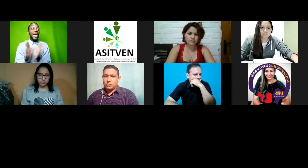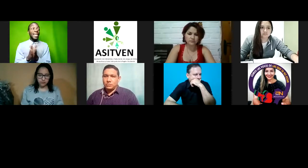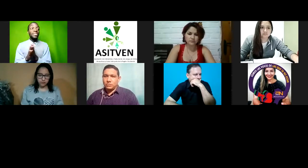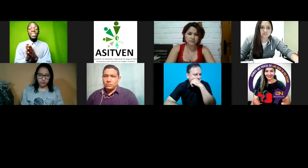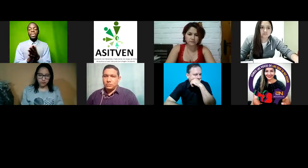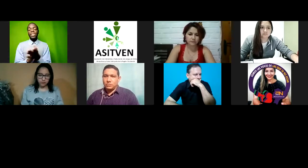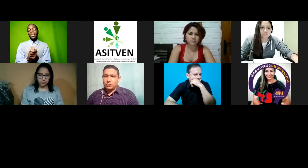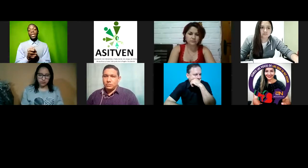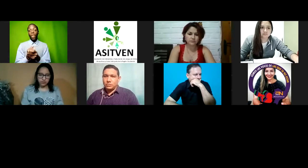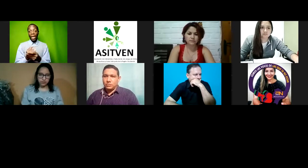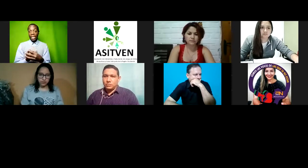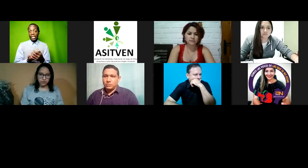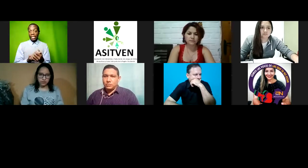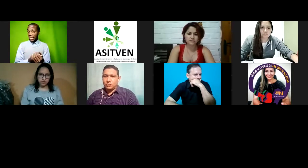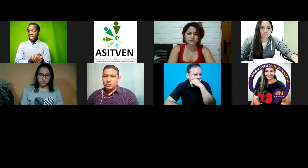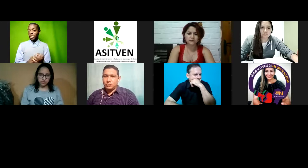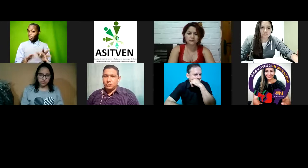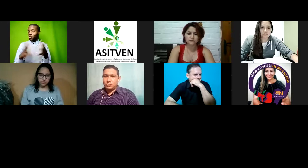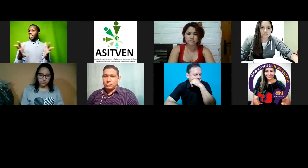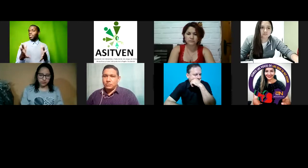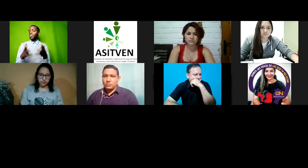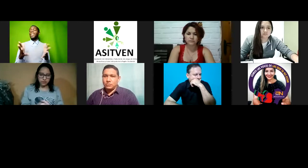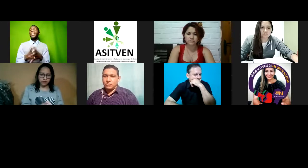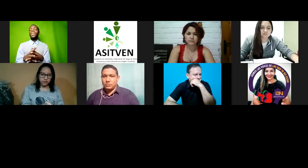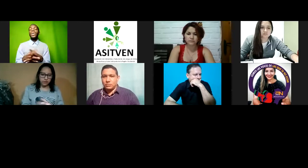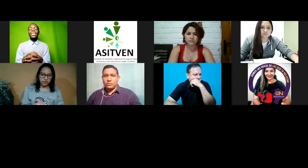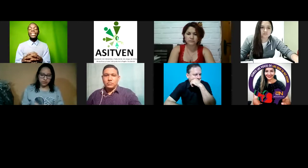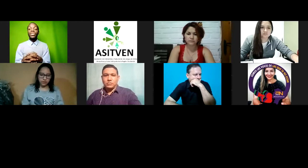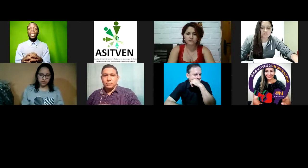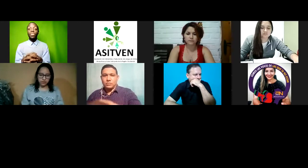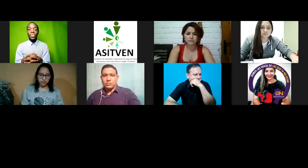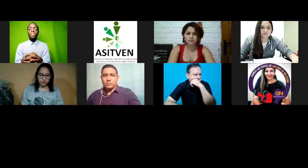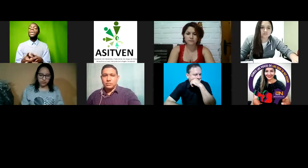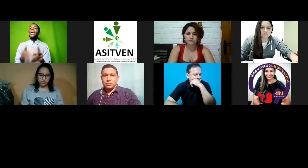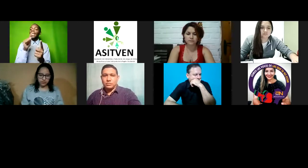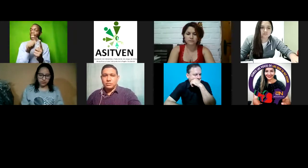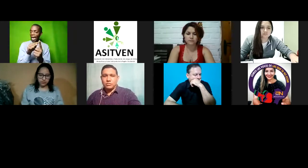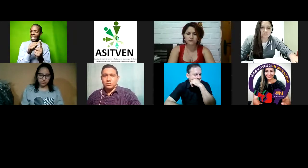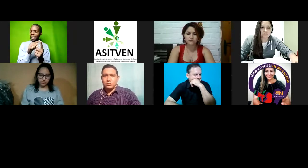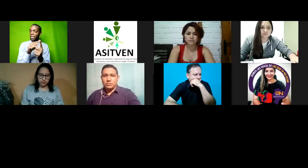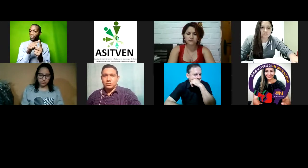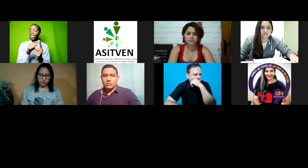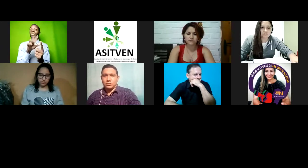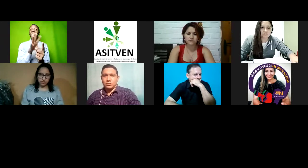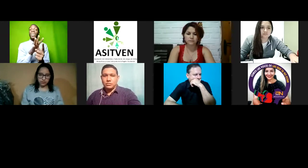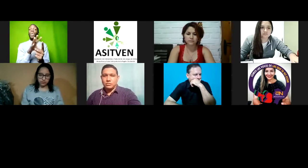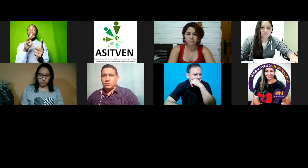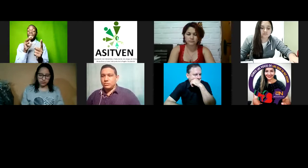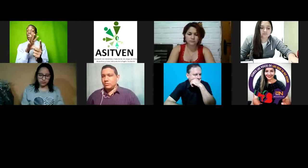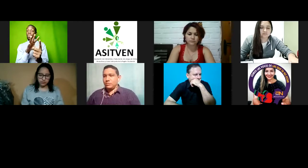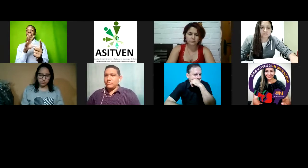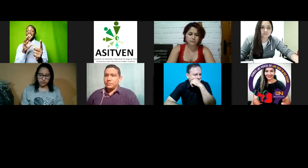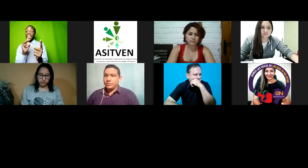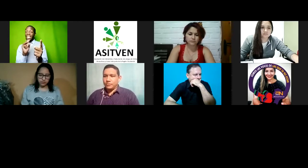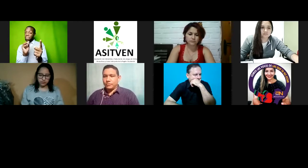son ex vicepresidentes de WASLI. ¿Sí? Entonces conocen esto de la lengua de señas internacional muy bien. Elijan a esta persona, entonces usted lo va a imitar.